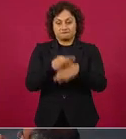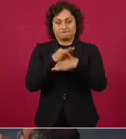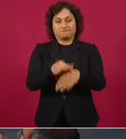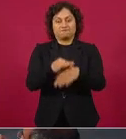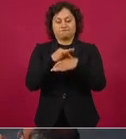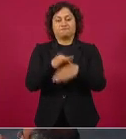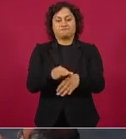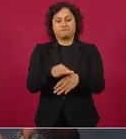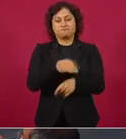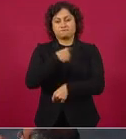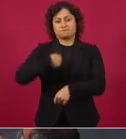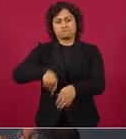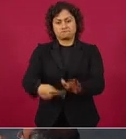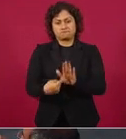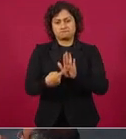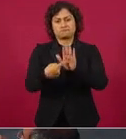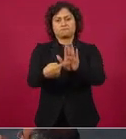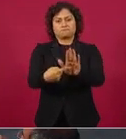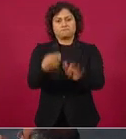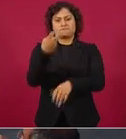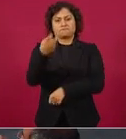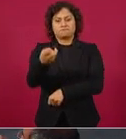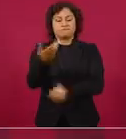estamos viviendo tiempos de sopilotes,